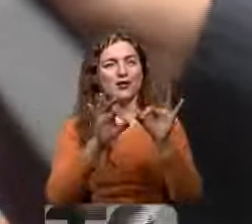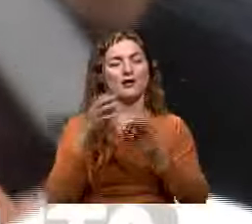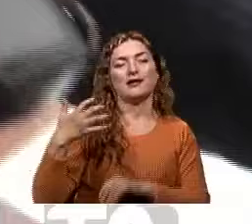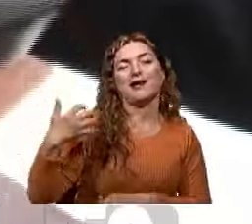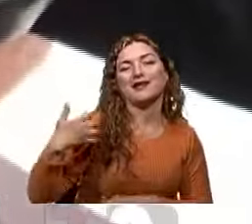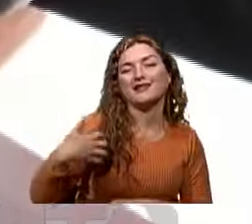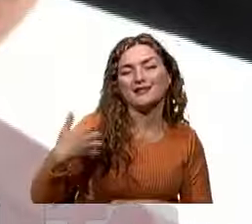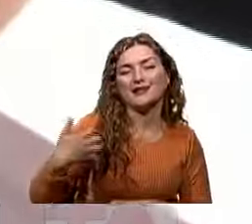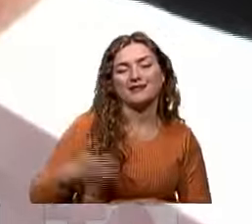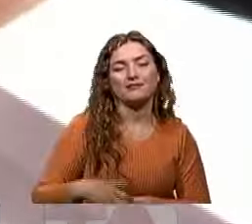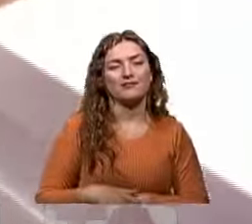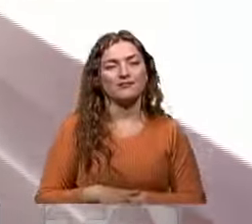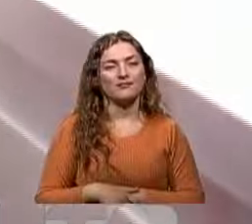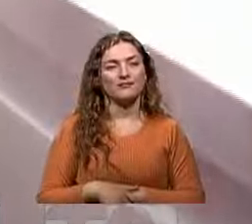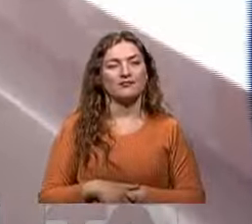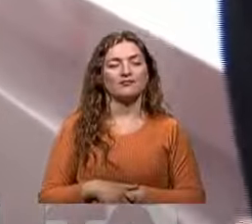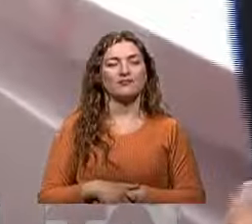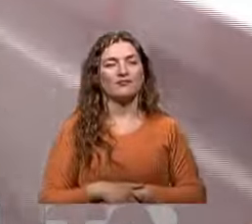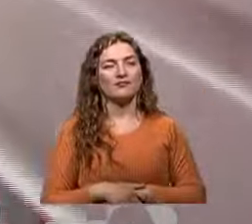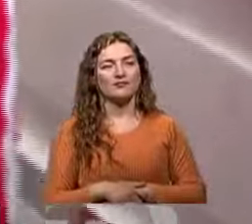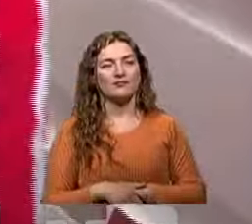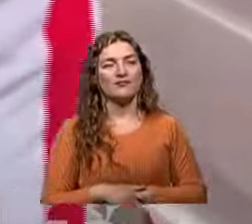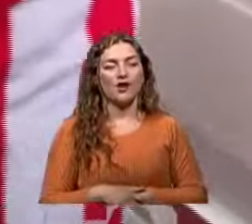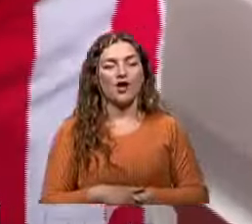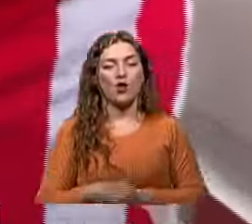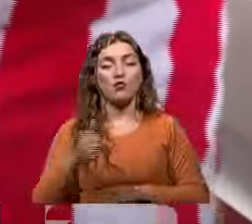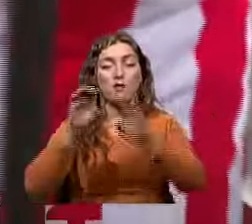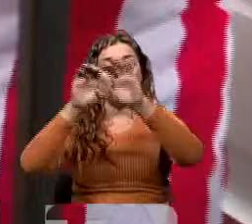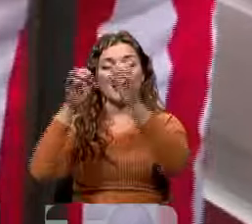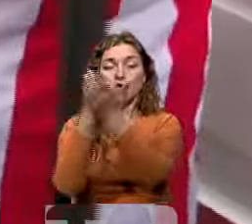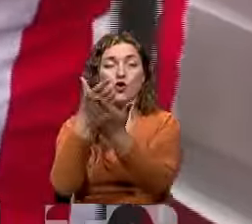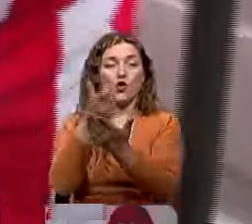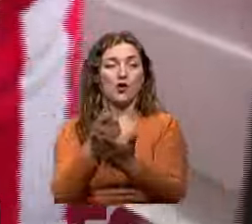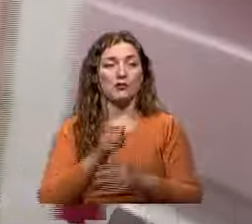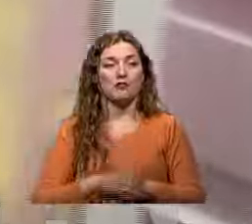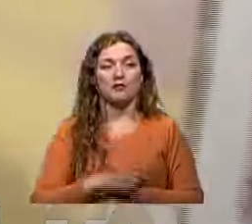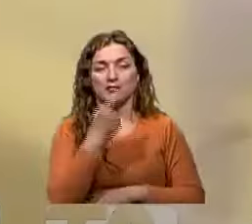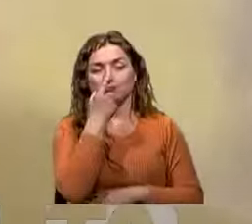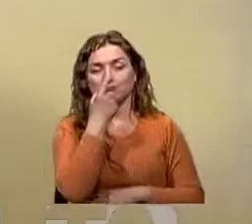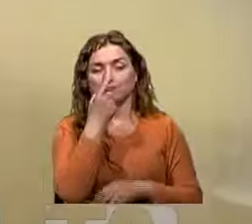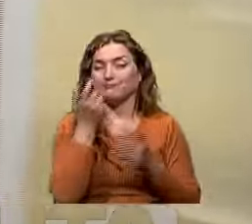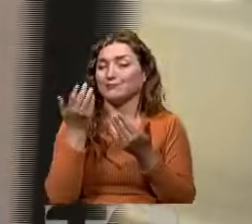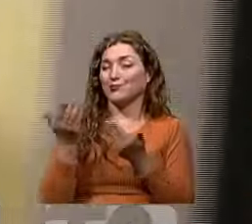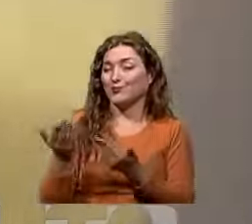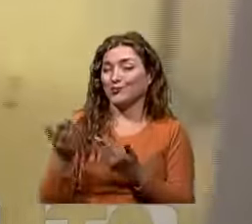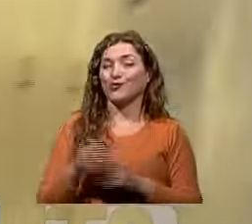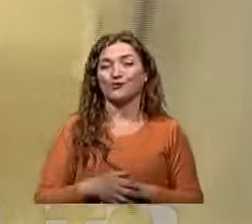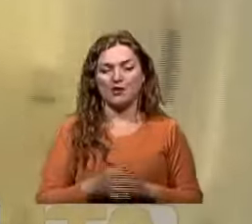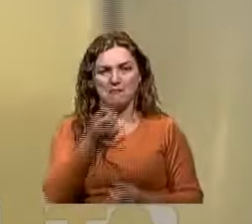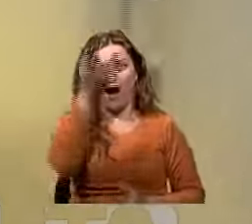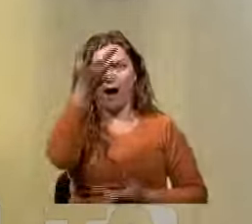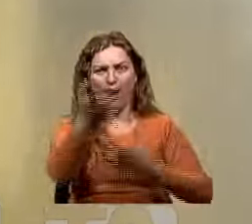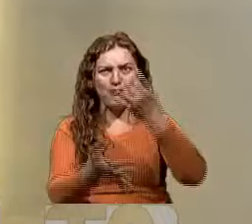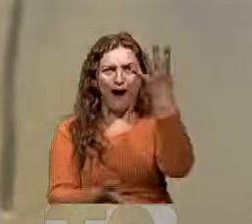argentino, que lo compramos a una empresa importadora, y es muy interesante porque tiene una alta explosión,